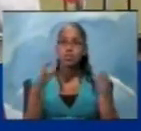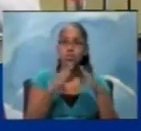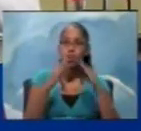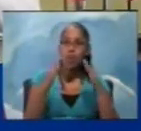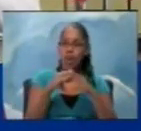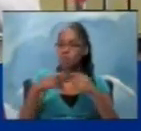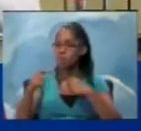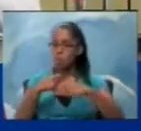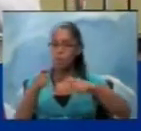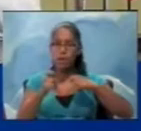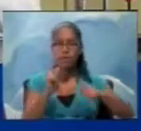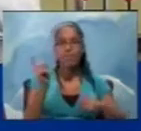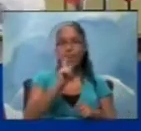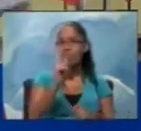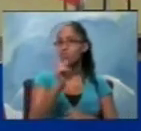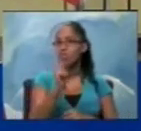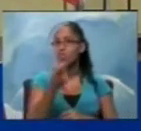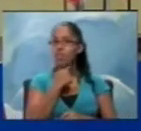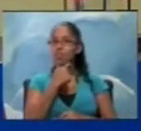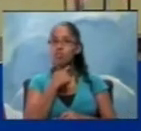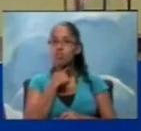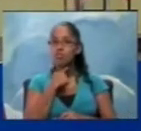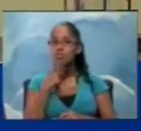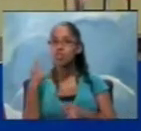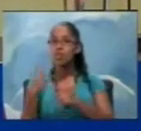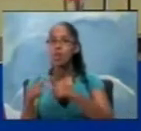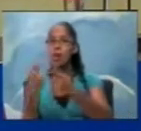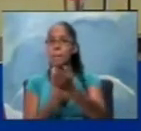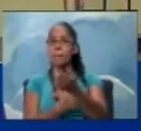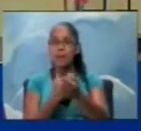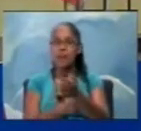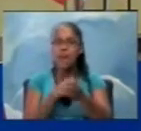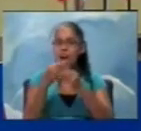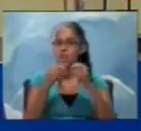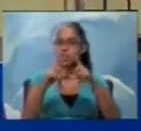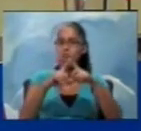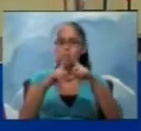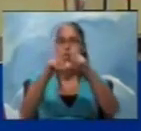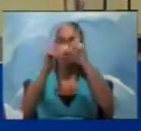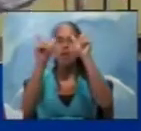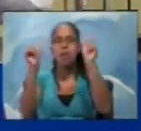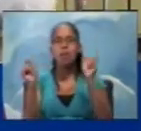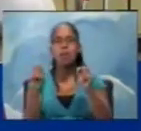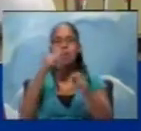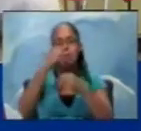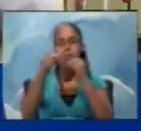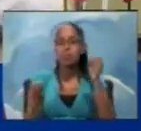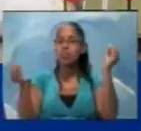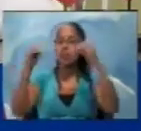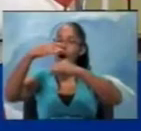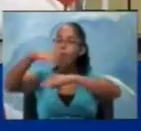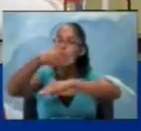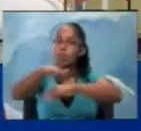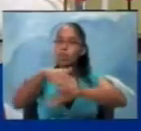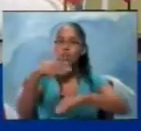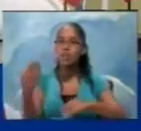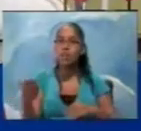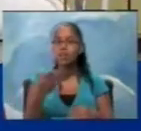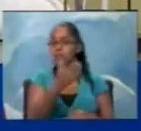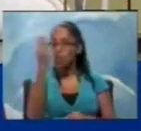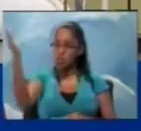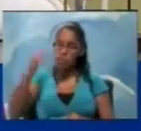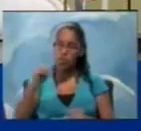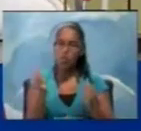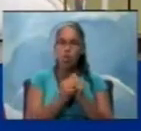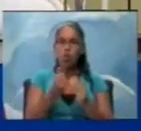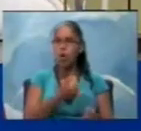mercado. No. Los hermanos hacen unas empanadas y las ponen ahí afuera. Y el que vino con hambre, que